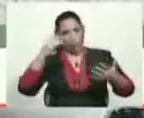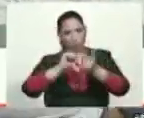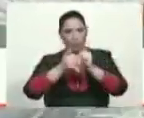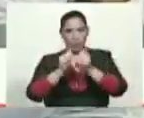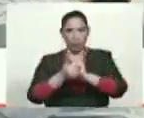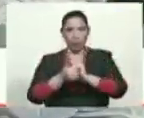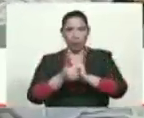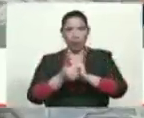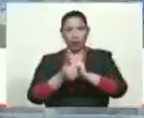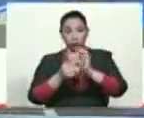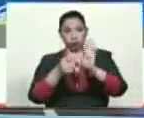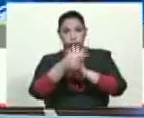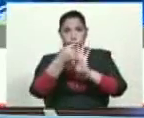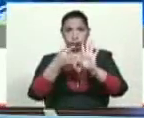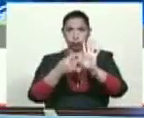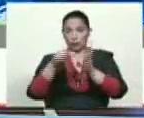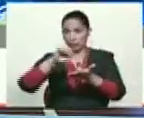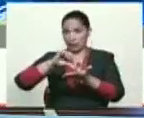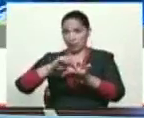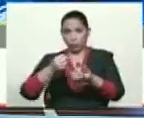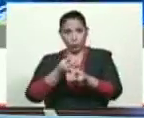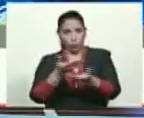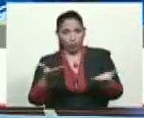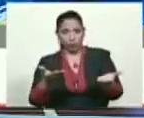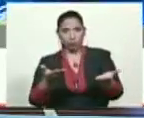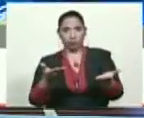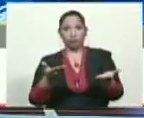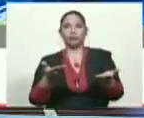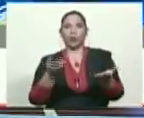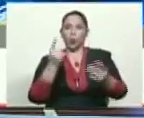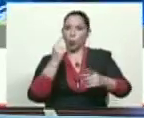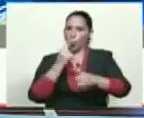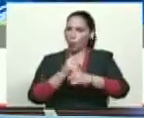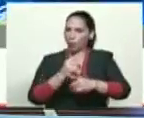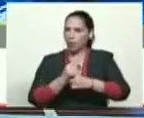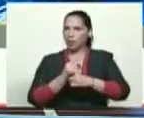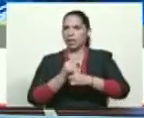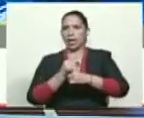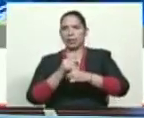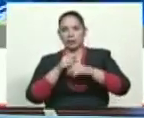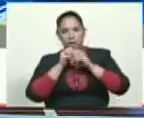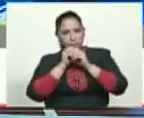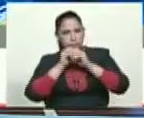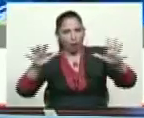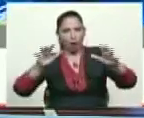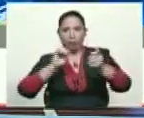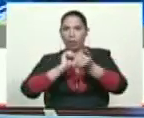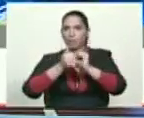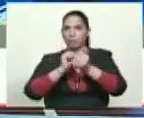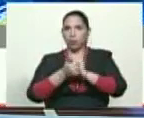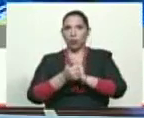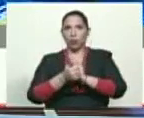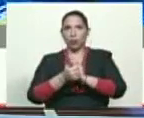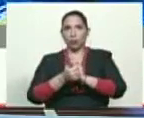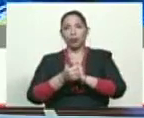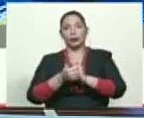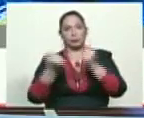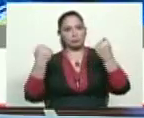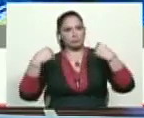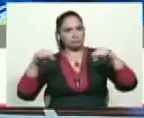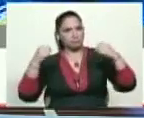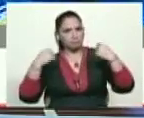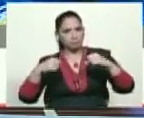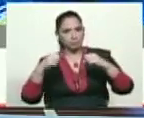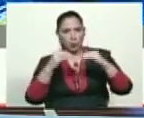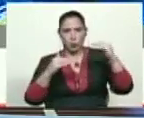estos son los centros para ustedes para la competencia para la masificación del deporte para el entrenamiento de